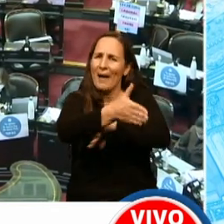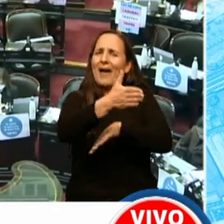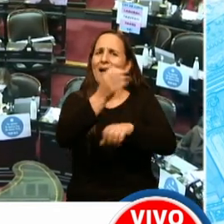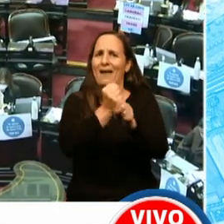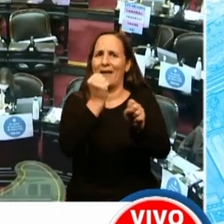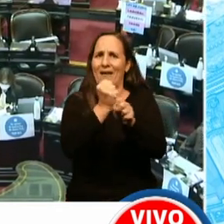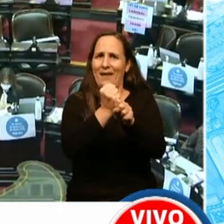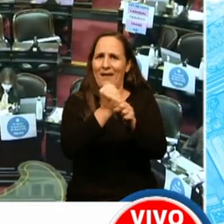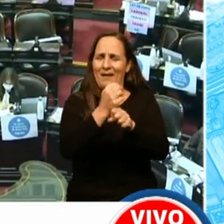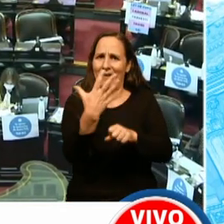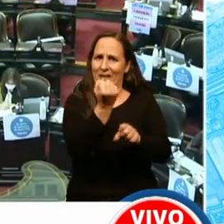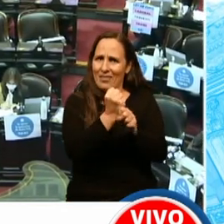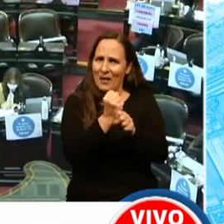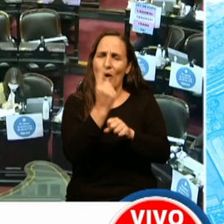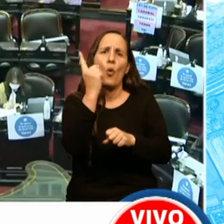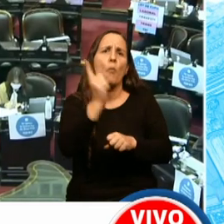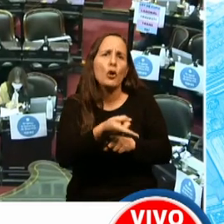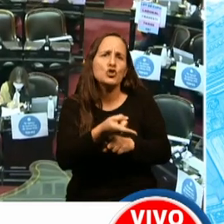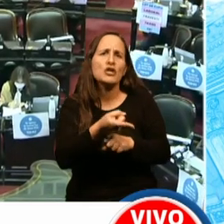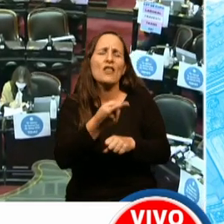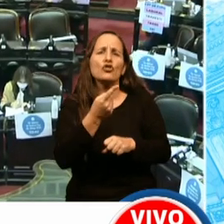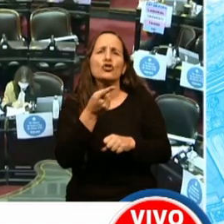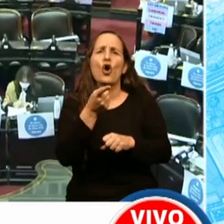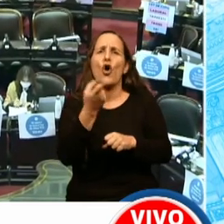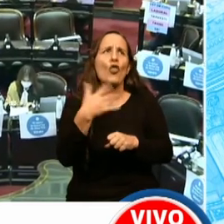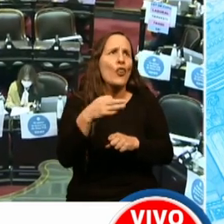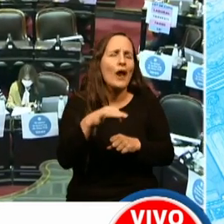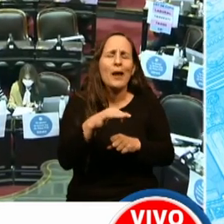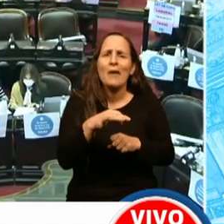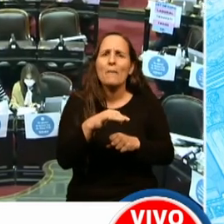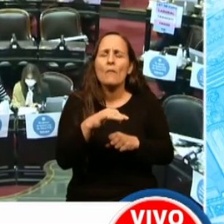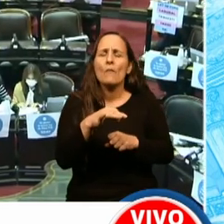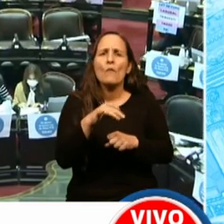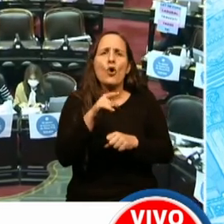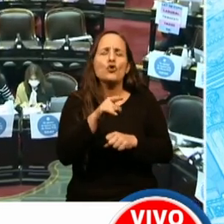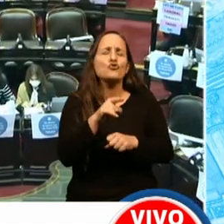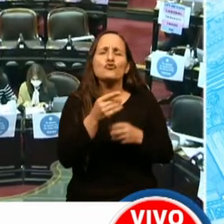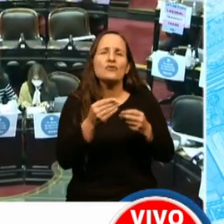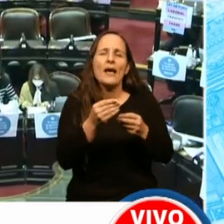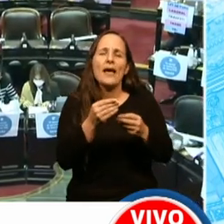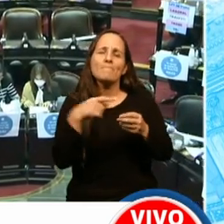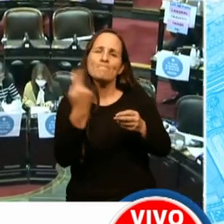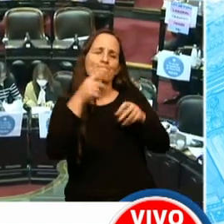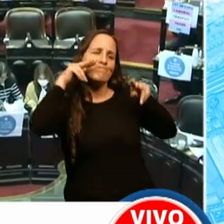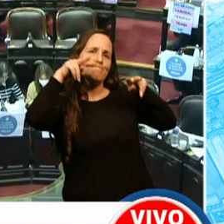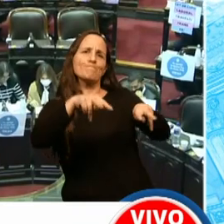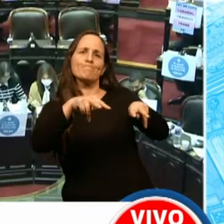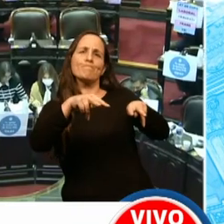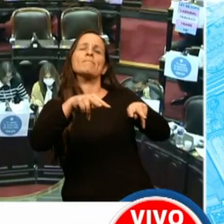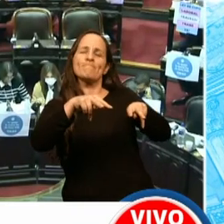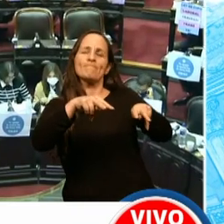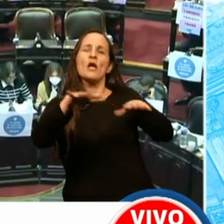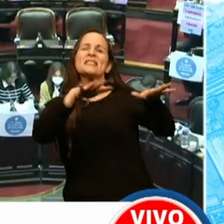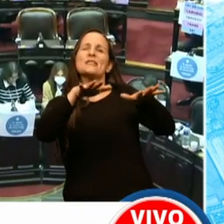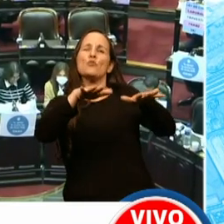y este 1% tiene que ser poner digamos sobre la mesa y visibilizar la situación de